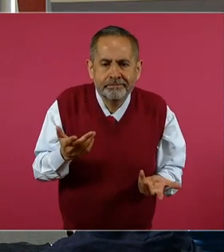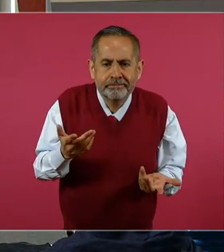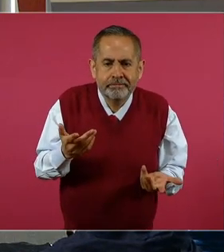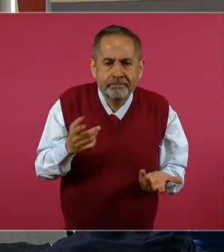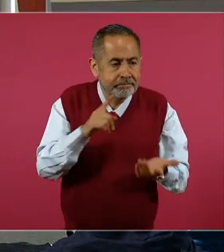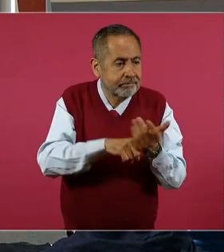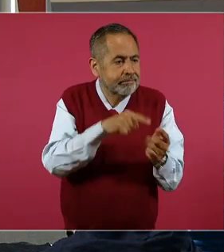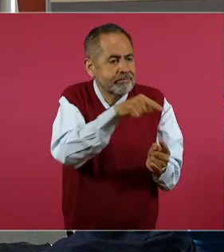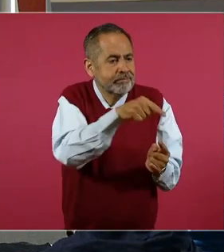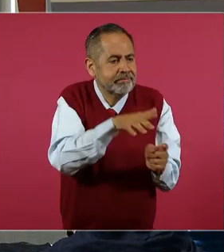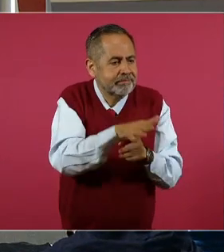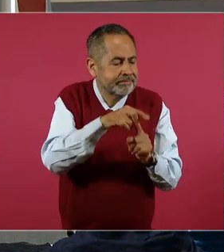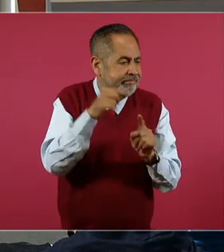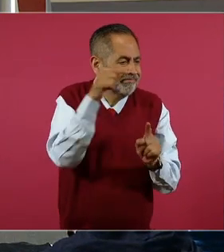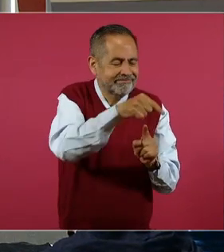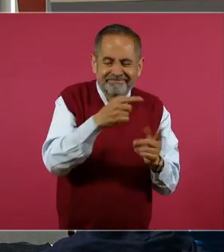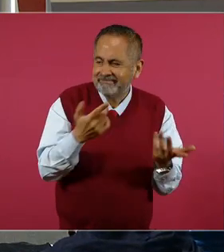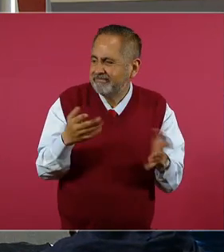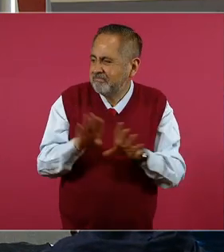el medio,